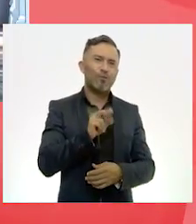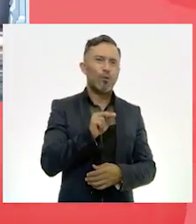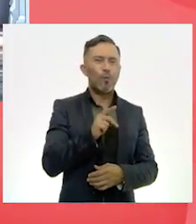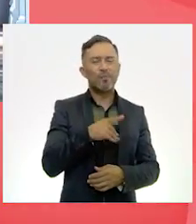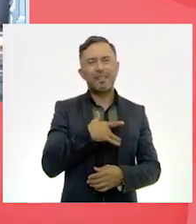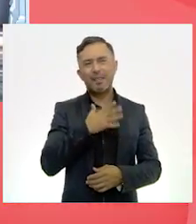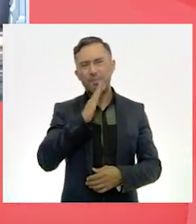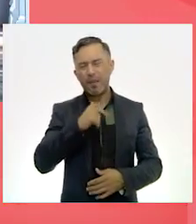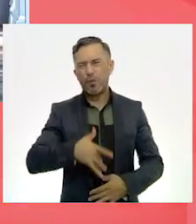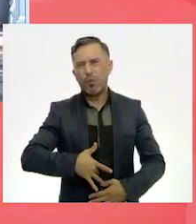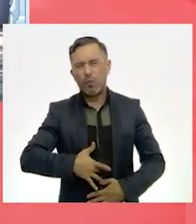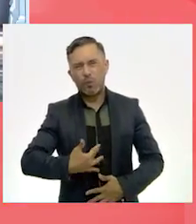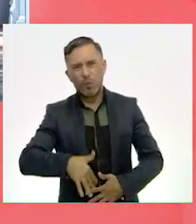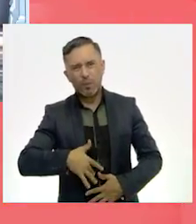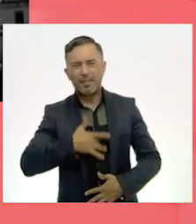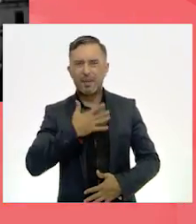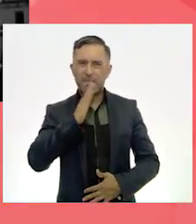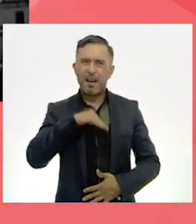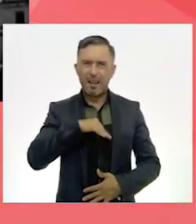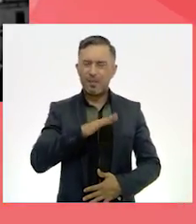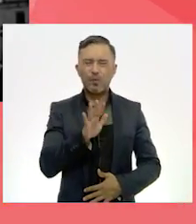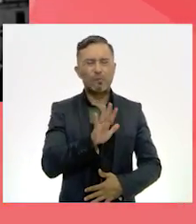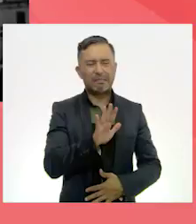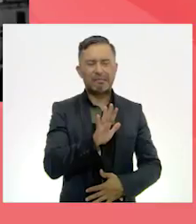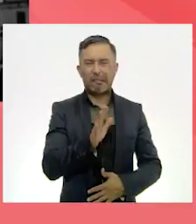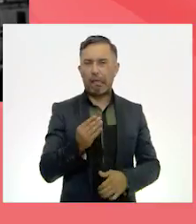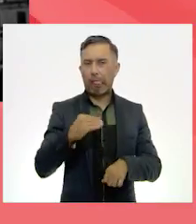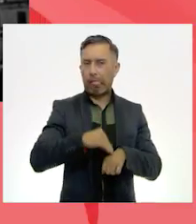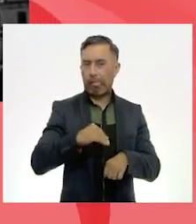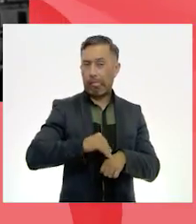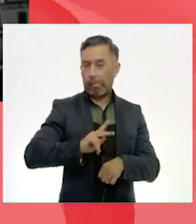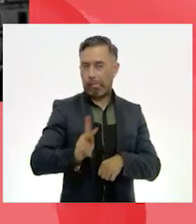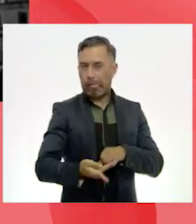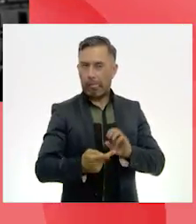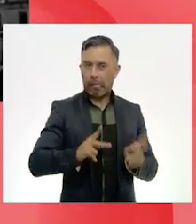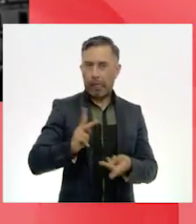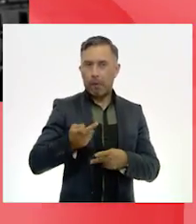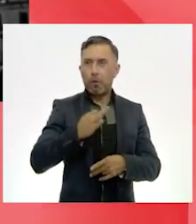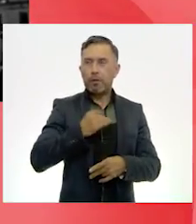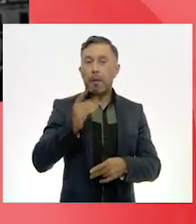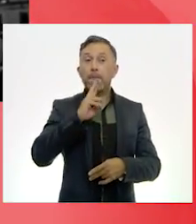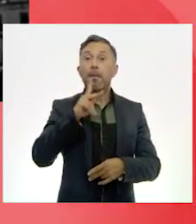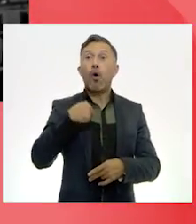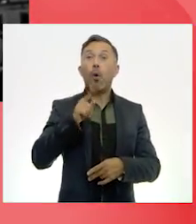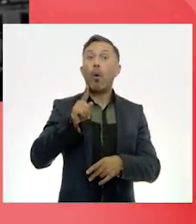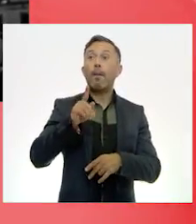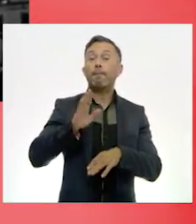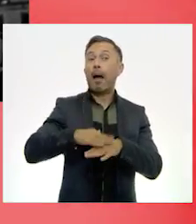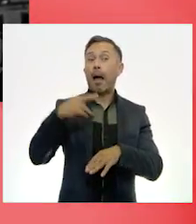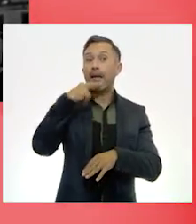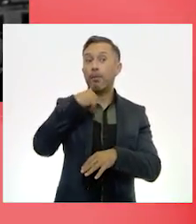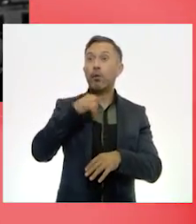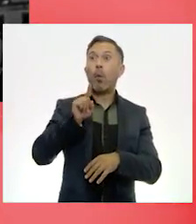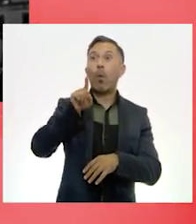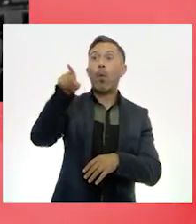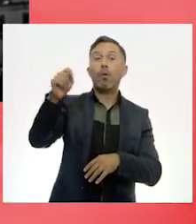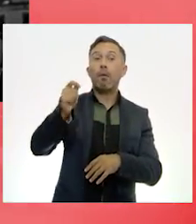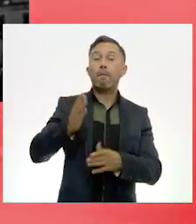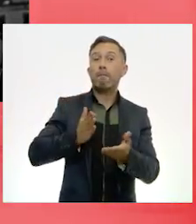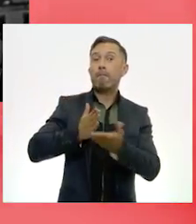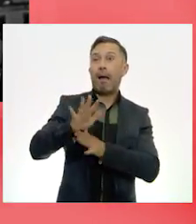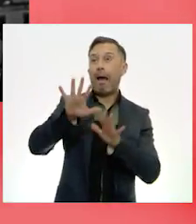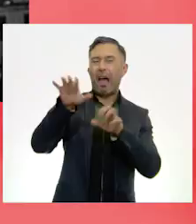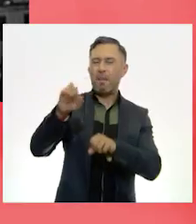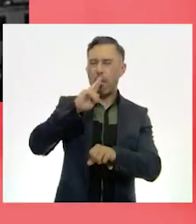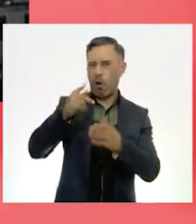del estómago, y entonces mejor yo me voy a adelantar a Chinameca para que no nos ganen con las municiones que están ahí en Chinameca.